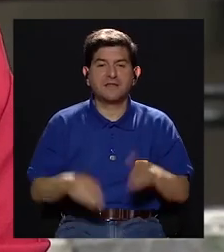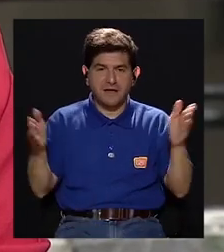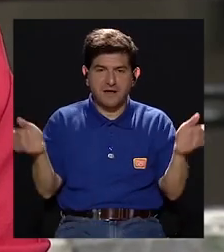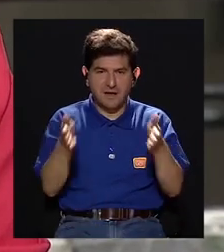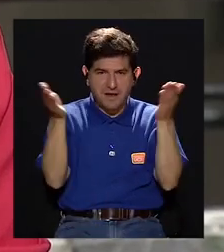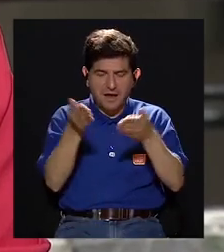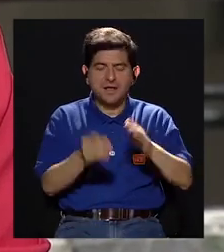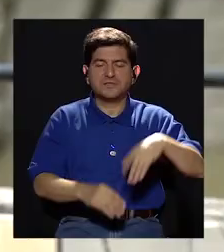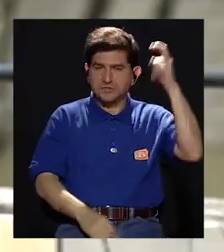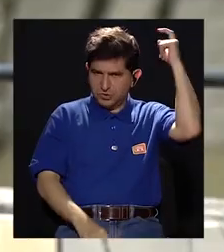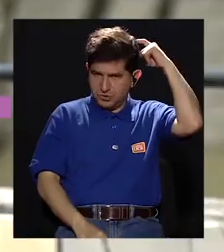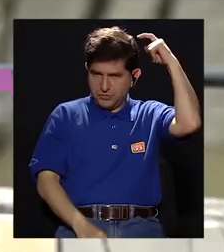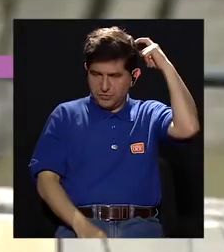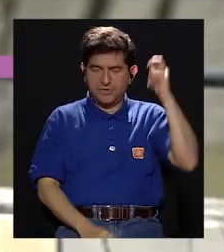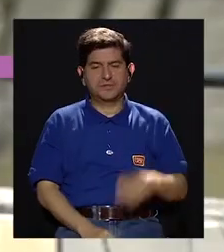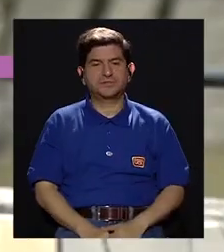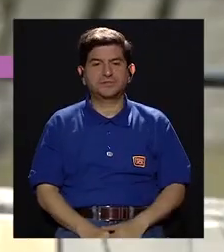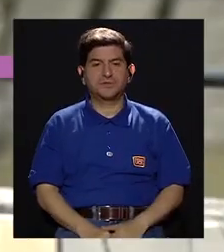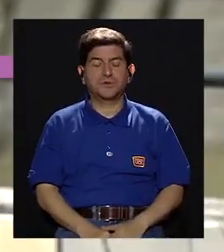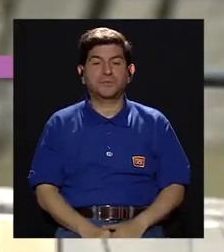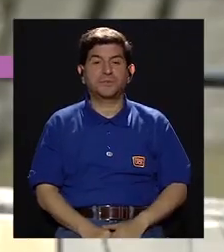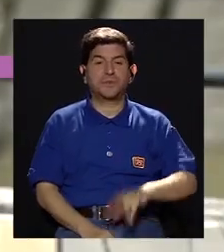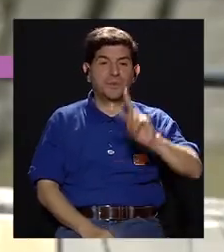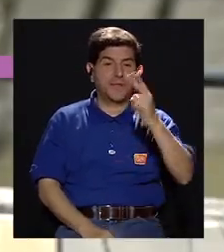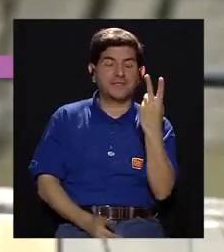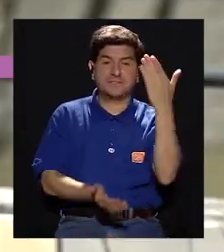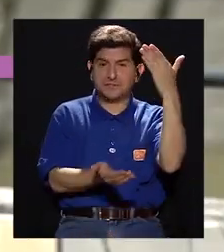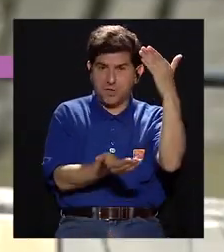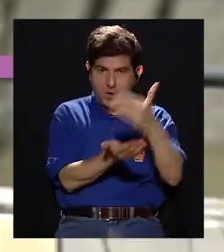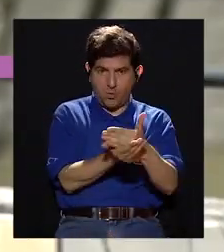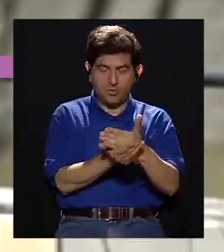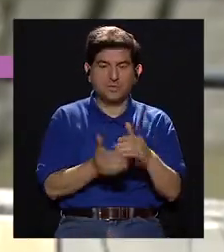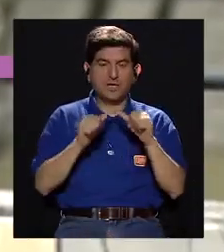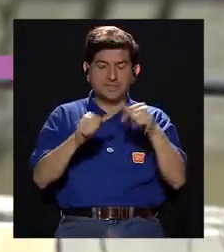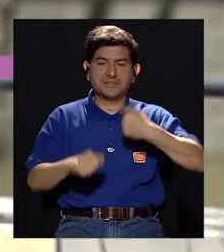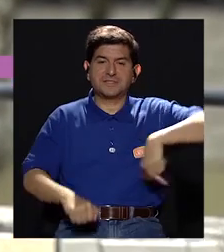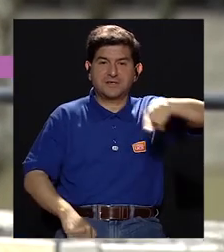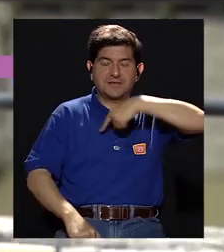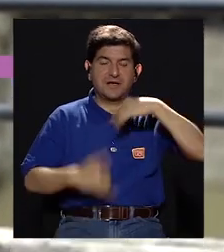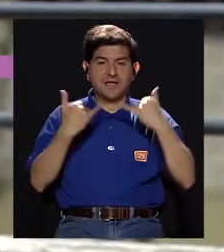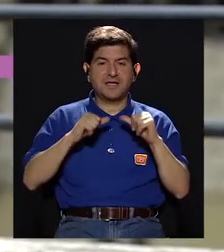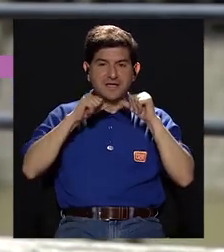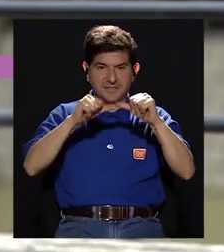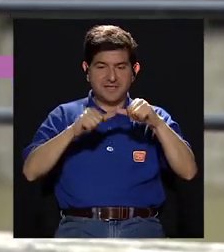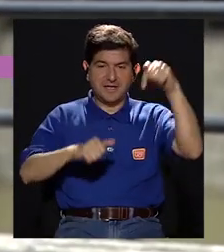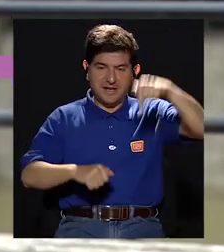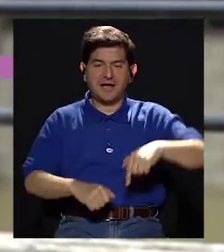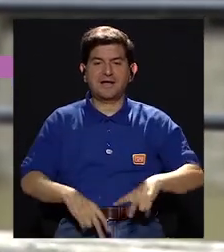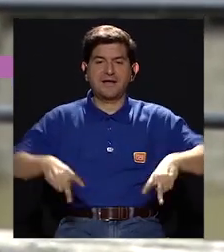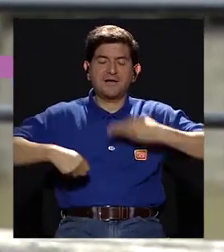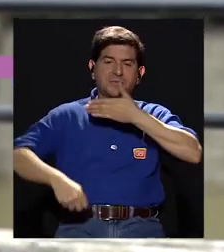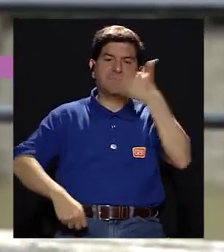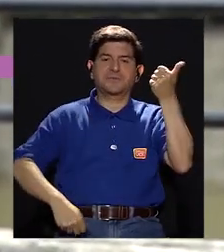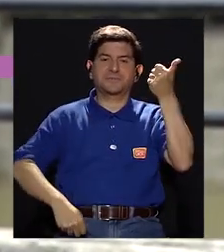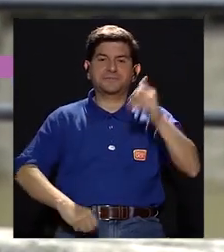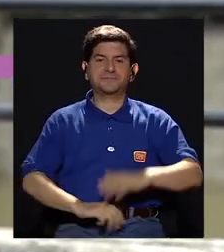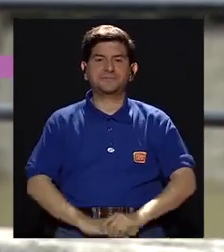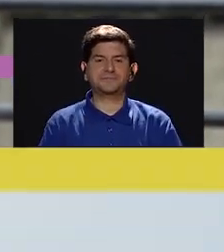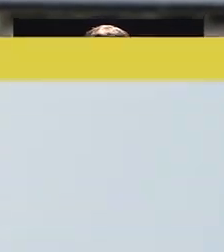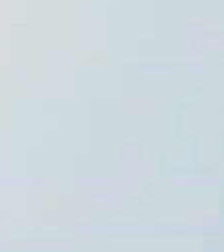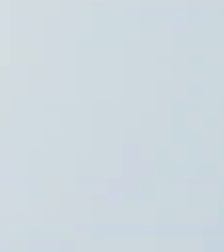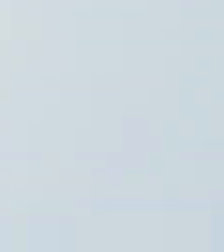estimulación neural. Bueno, es momento de hacer una segunda pausa. Quédese con nosotros y ya regresamos con más de Vivir